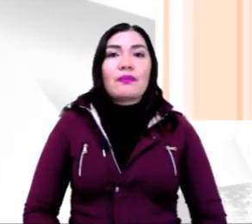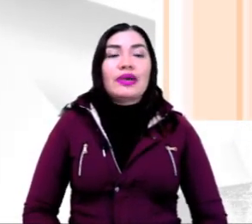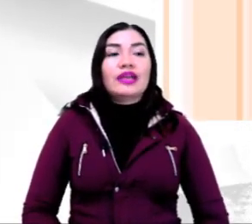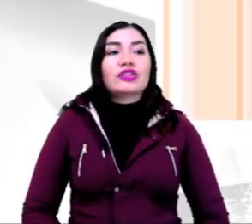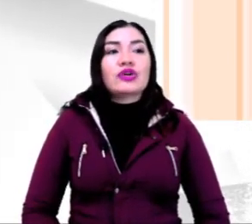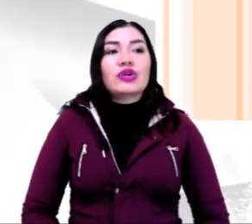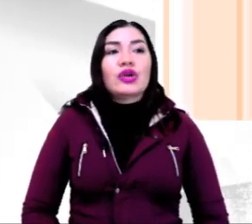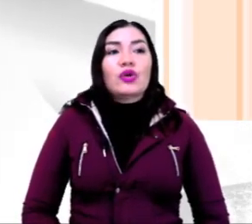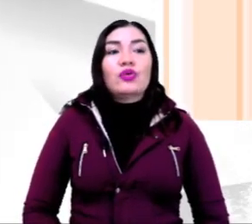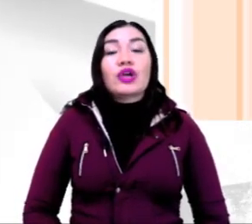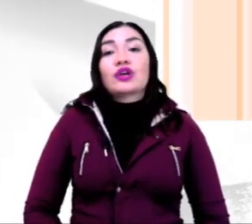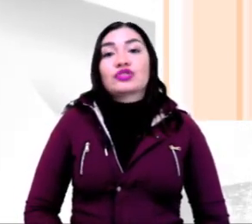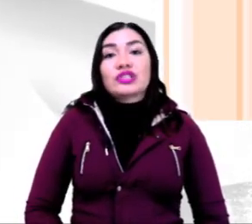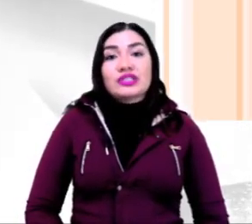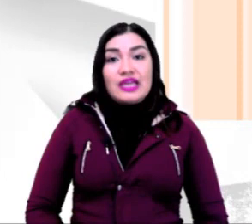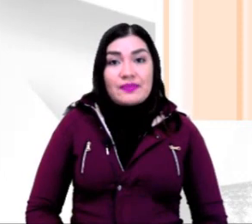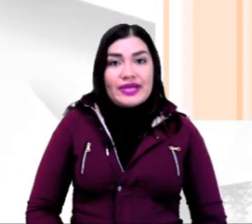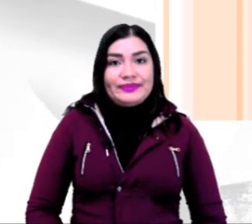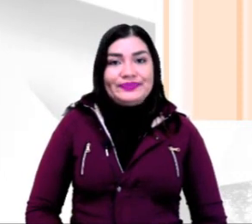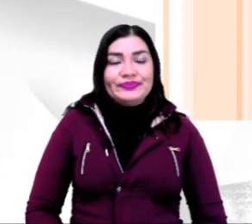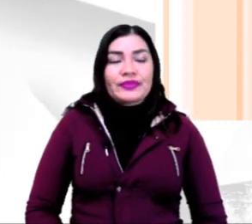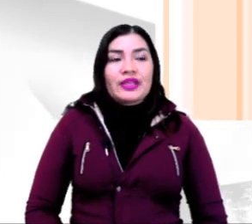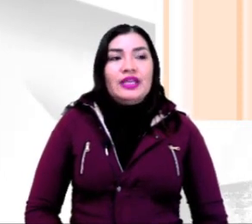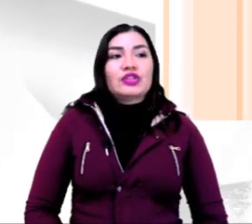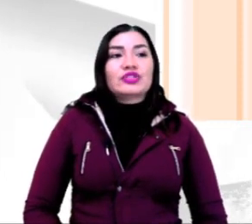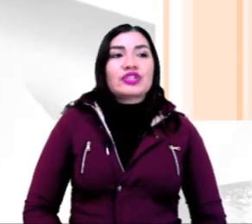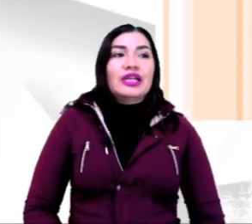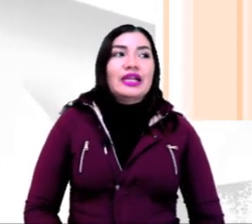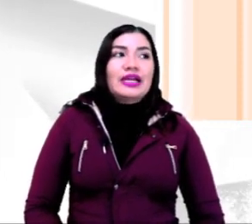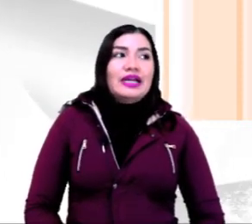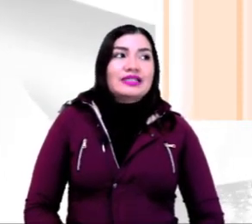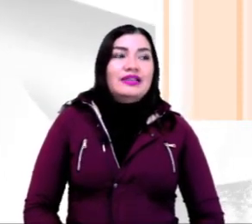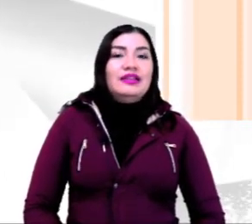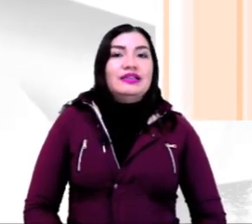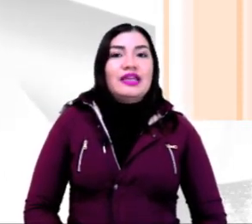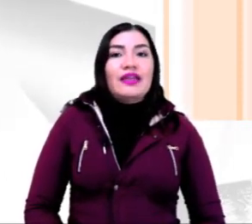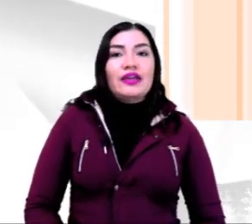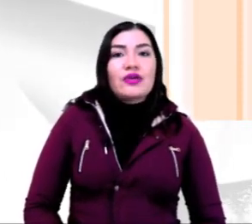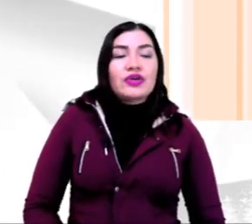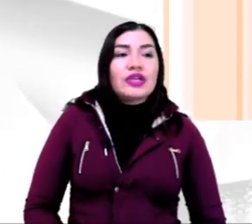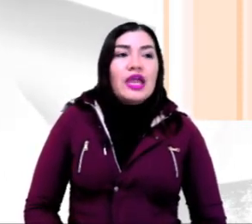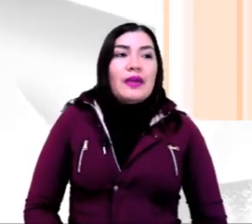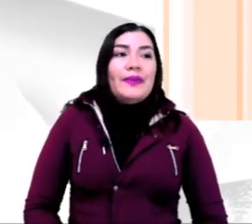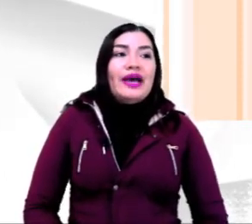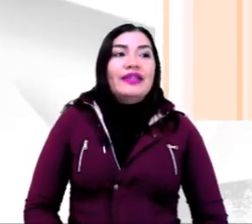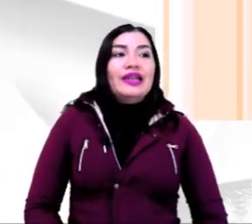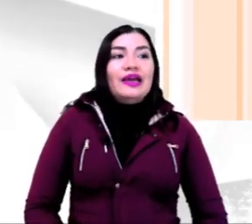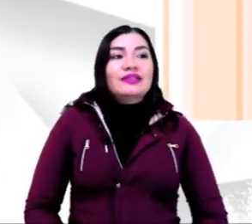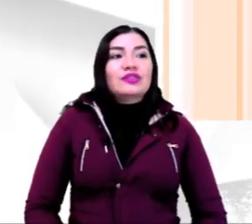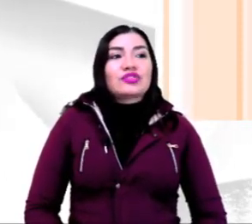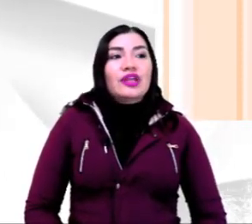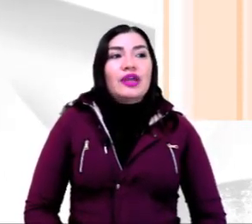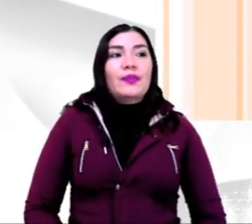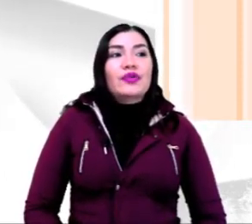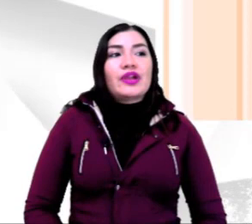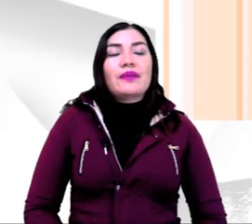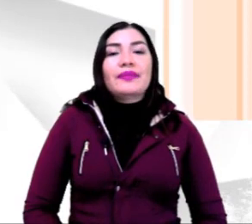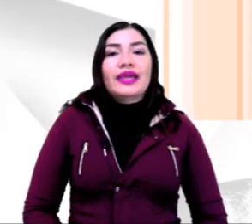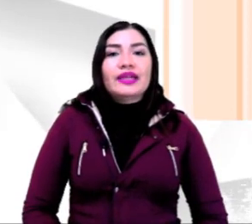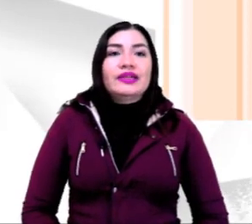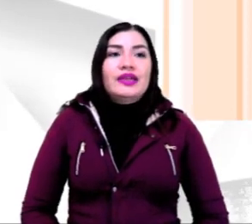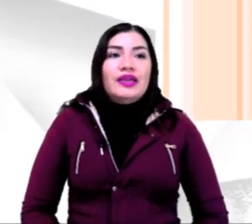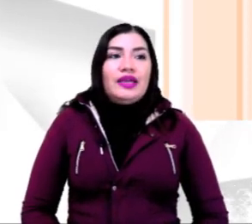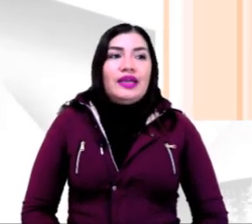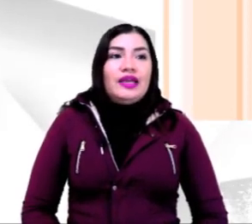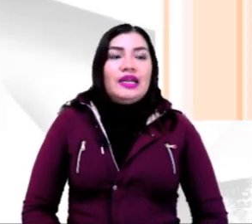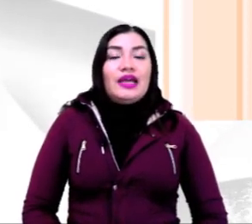por completo un ecosistema. Entonces, en la clase del día de hoy, más adelante ustedes podrán